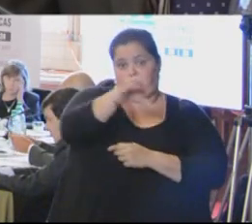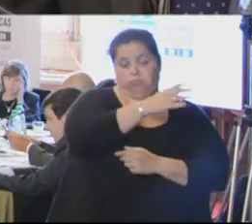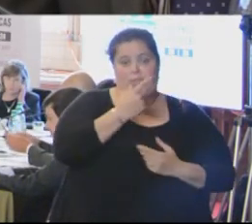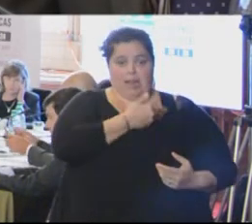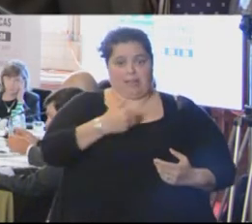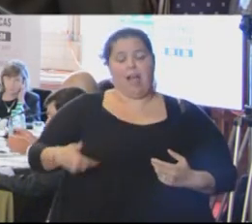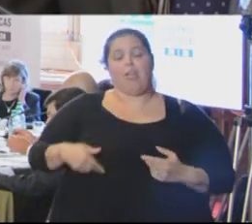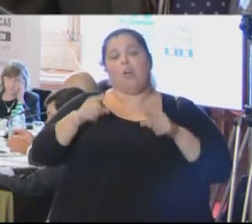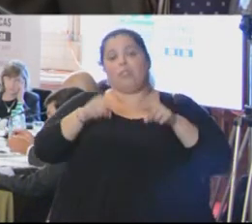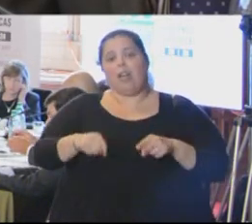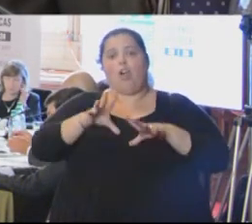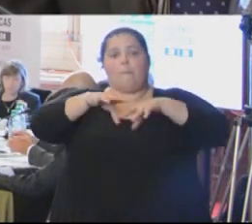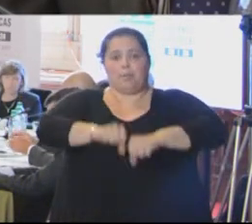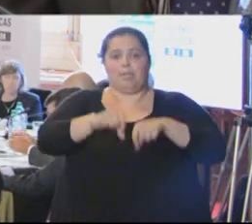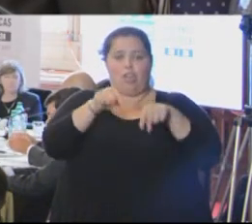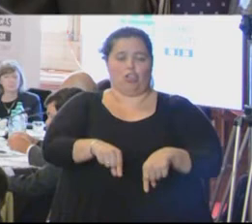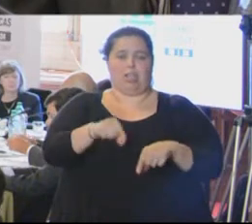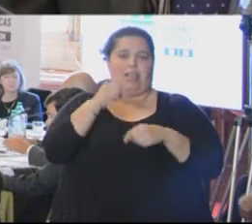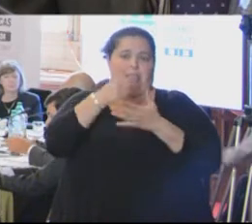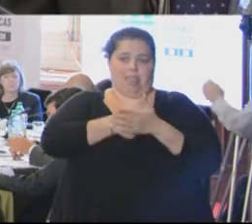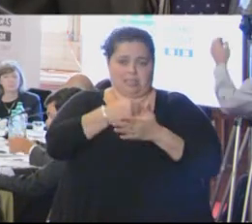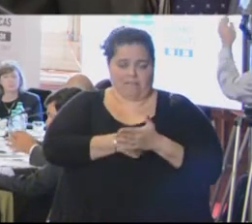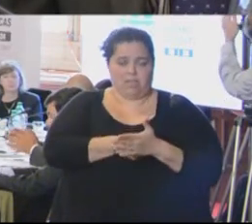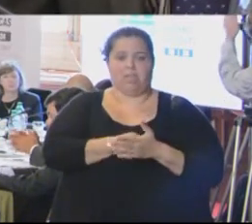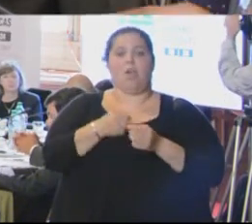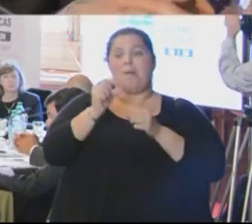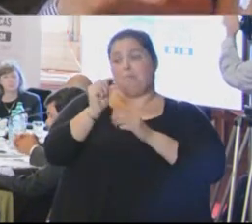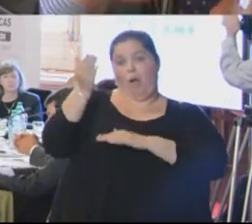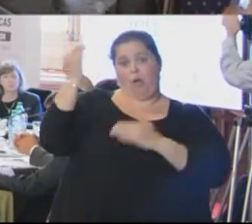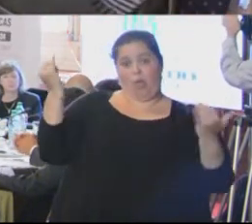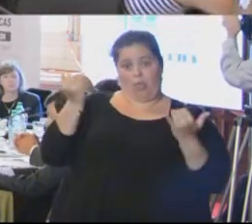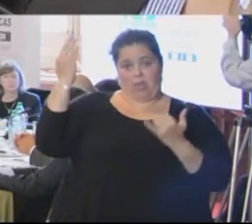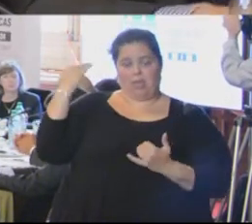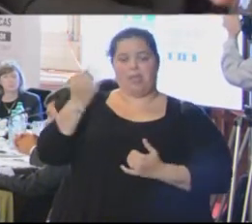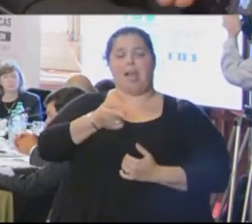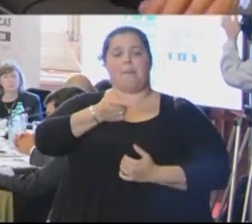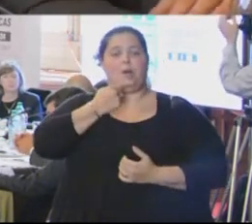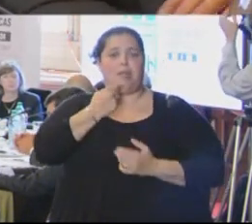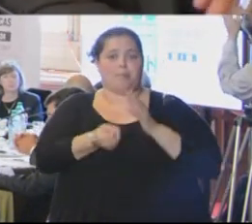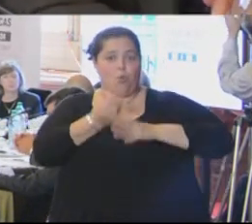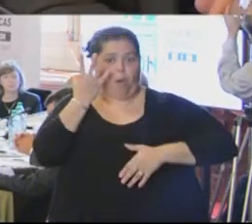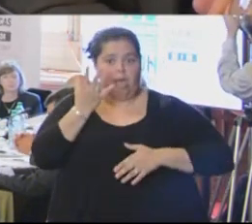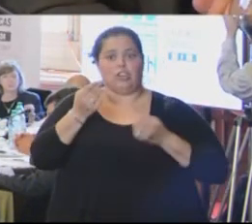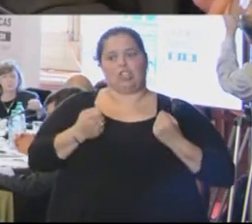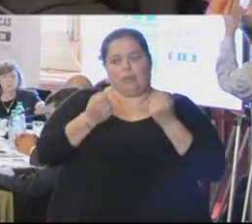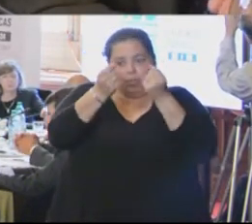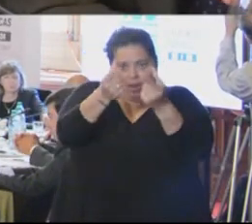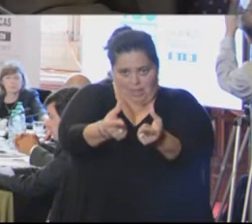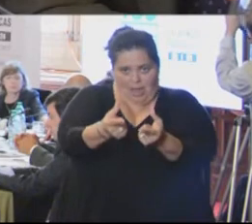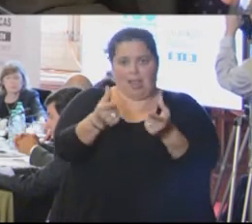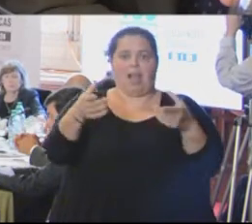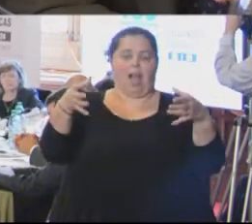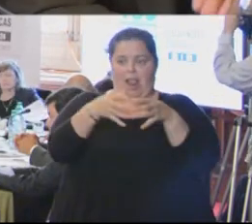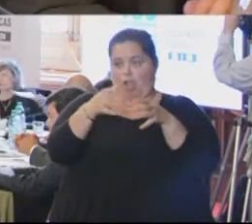este desafío. Hace unos pocos días se expidió la nueva política, que le hacemos entrega, señor Comisionado de Representantes,